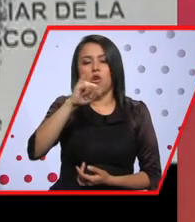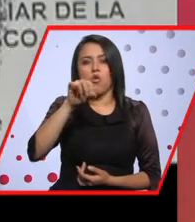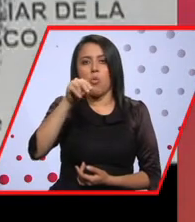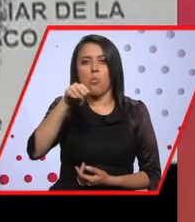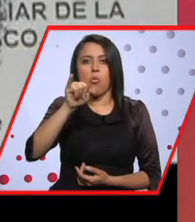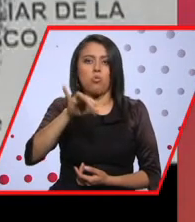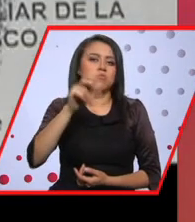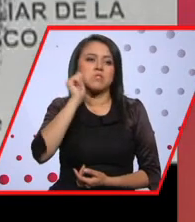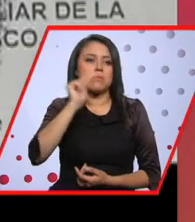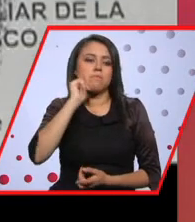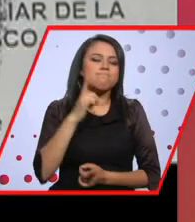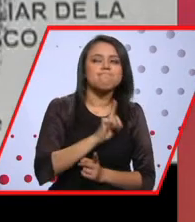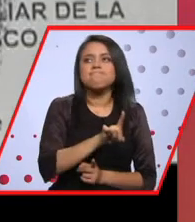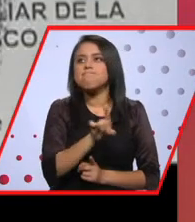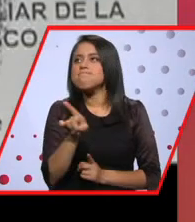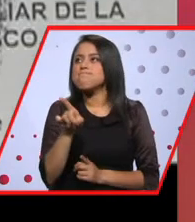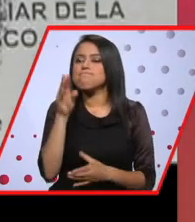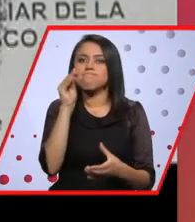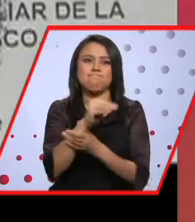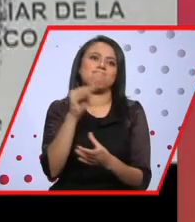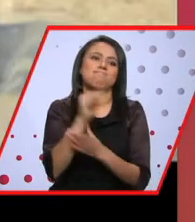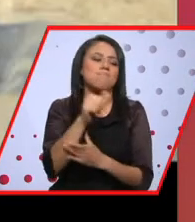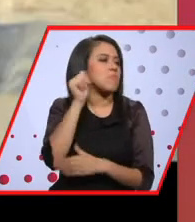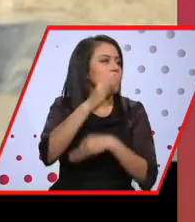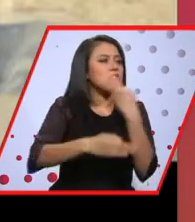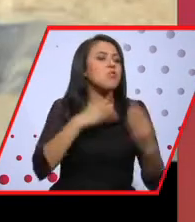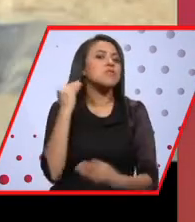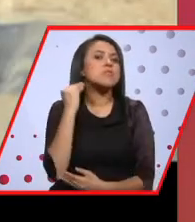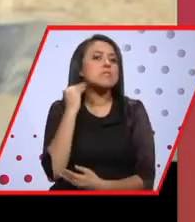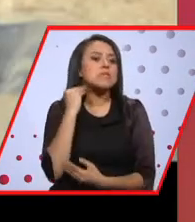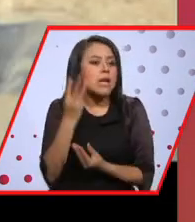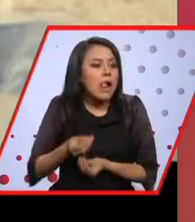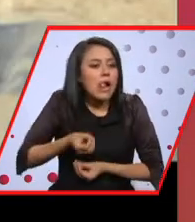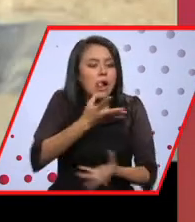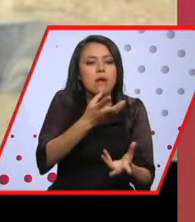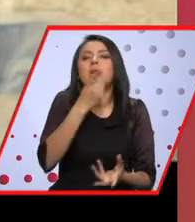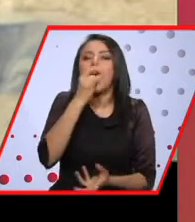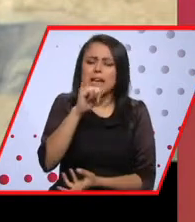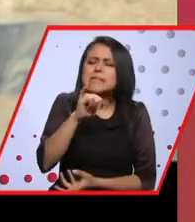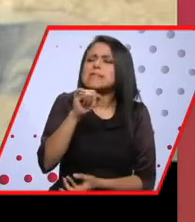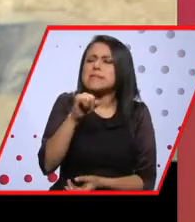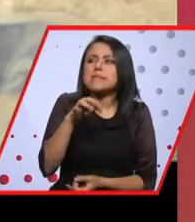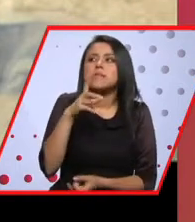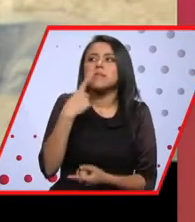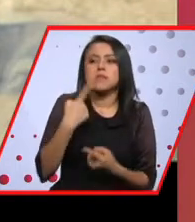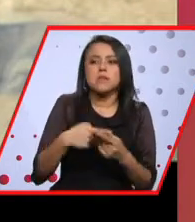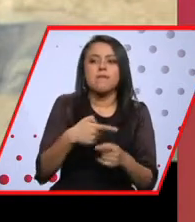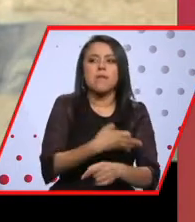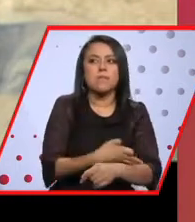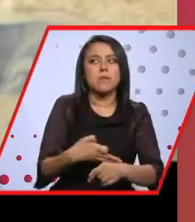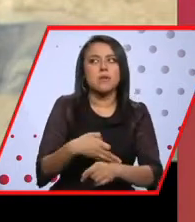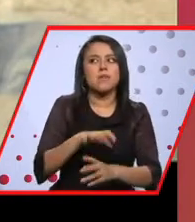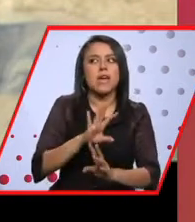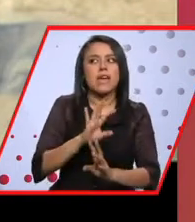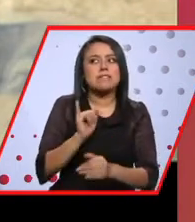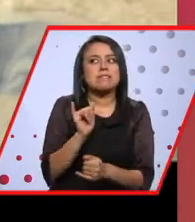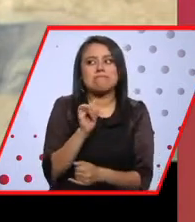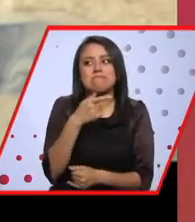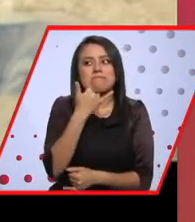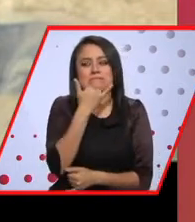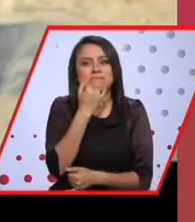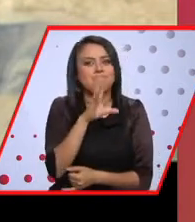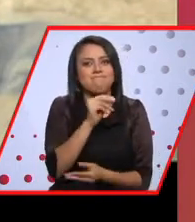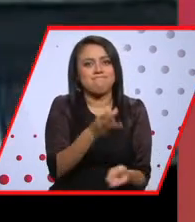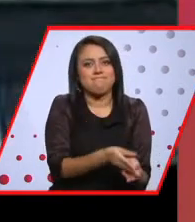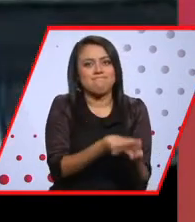entregaban mi juicio, o sea, lo que yo quería demandar. Me decían que sí, ya que veían quién era su familia, automáticamente me regresaban todos